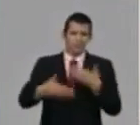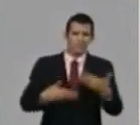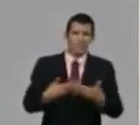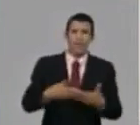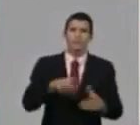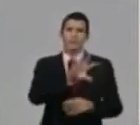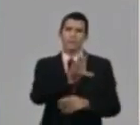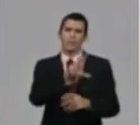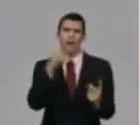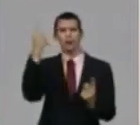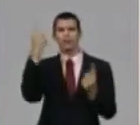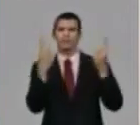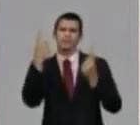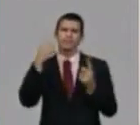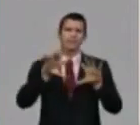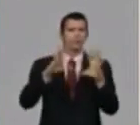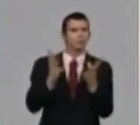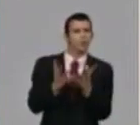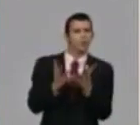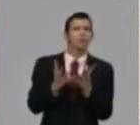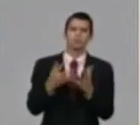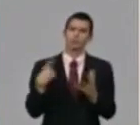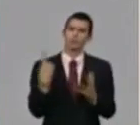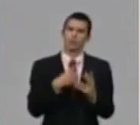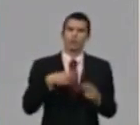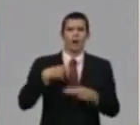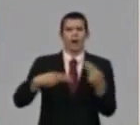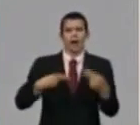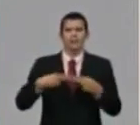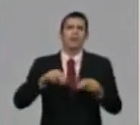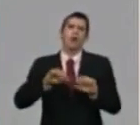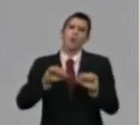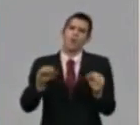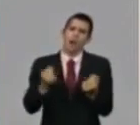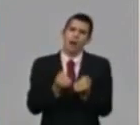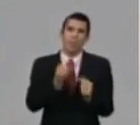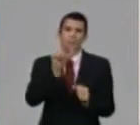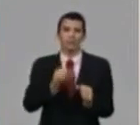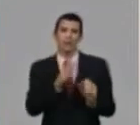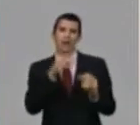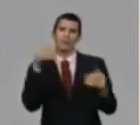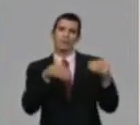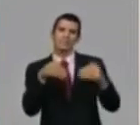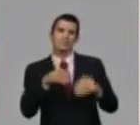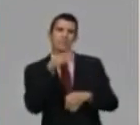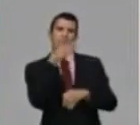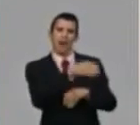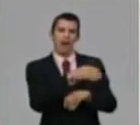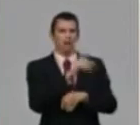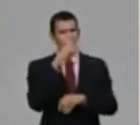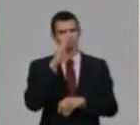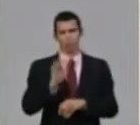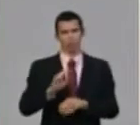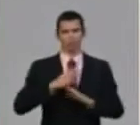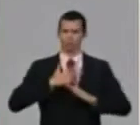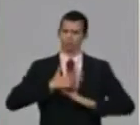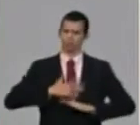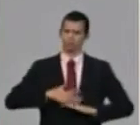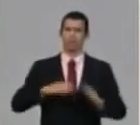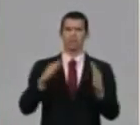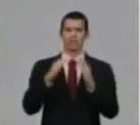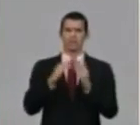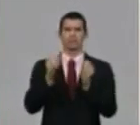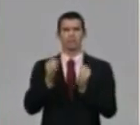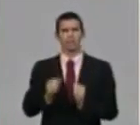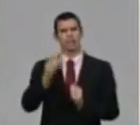a las oficinas de administración tributaria. Nosotros también queremos agradecer a los contribuyentes cómo han hecho uso de los medios de comunicación, sea